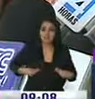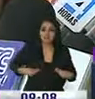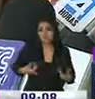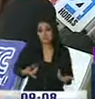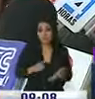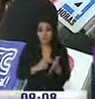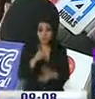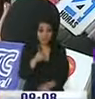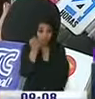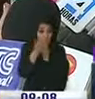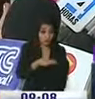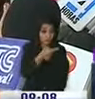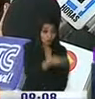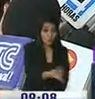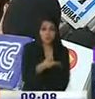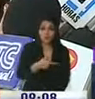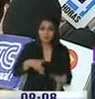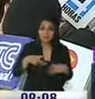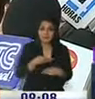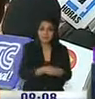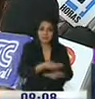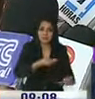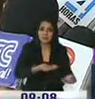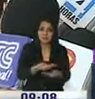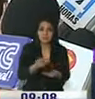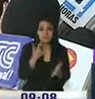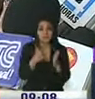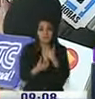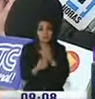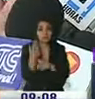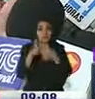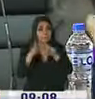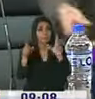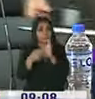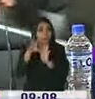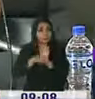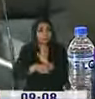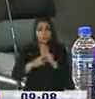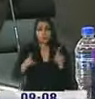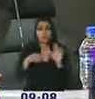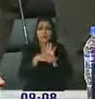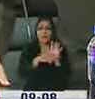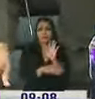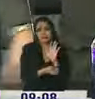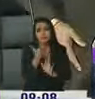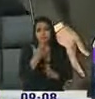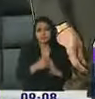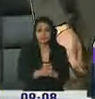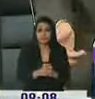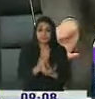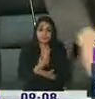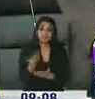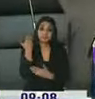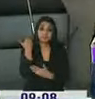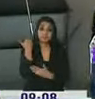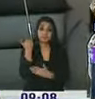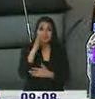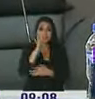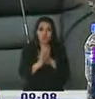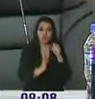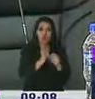ahora? Ustedes han quedado evidenciado en este caso. Se crean offshores, se crean cuentas. En febrero pasado se les sentenció con penas que van de